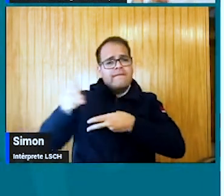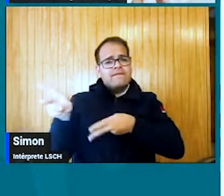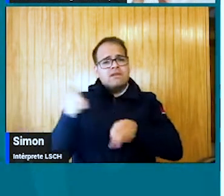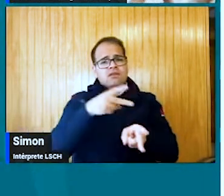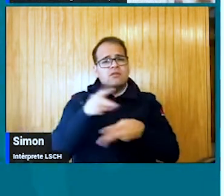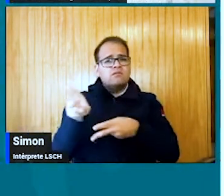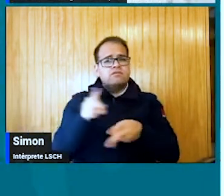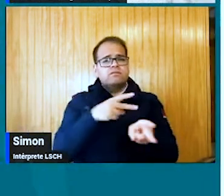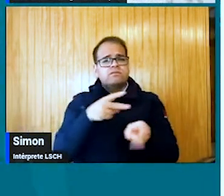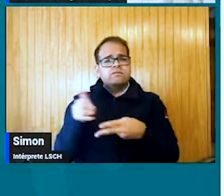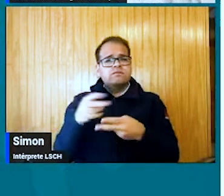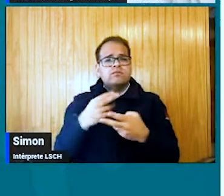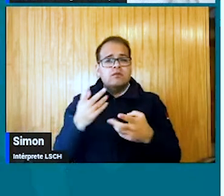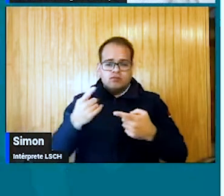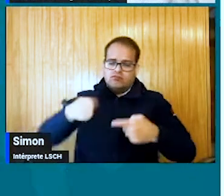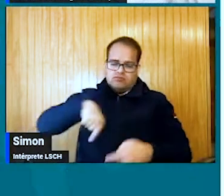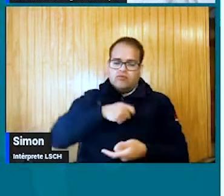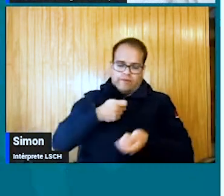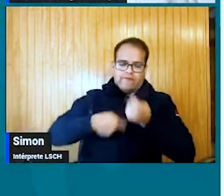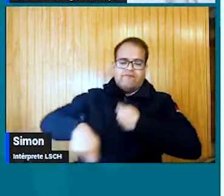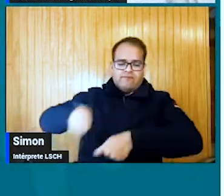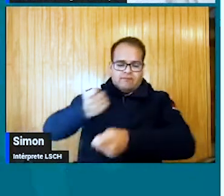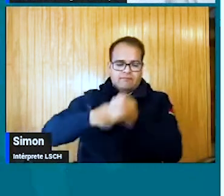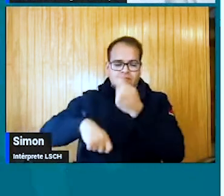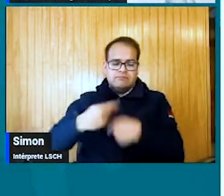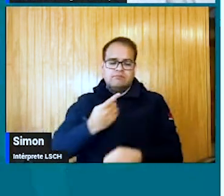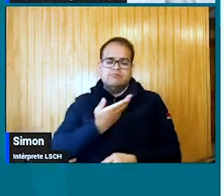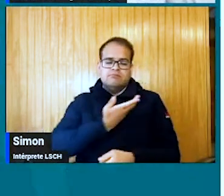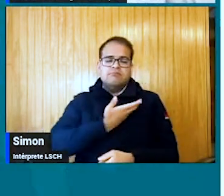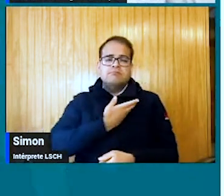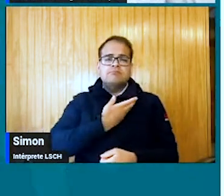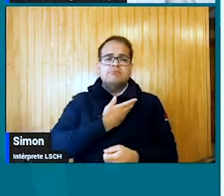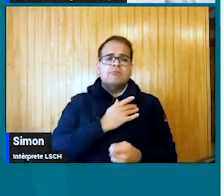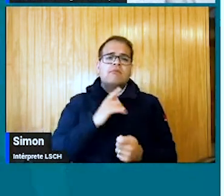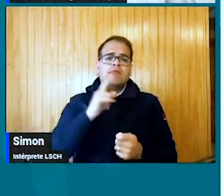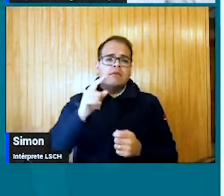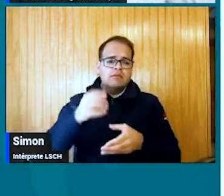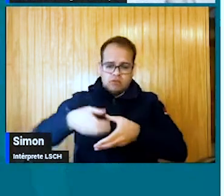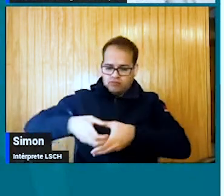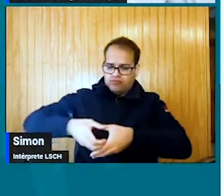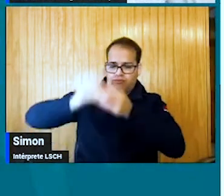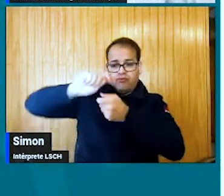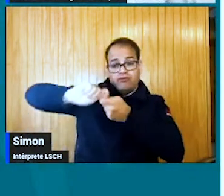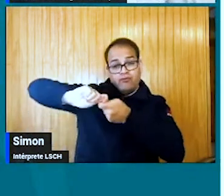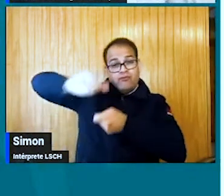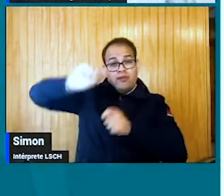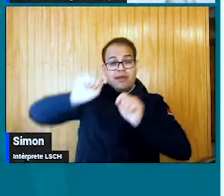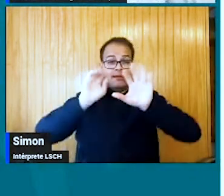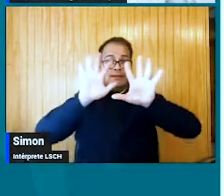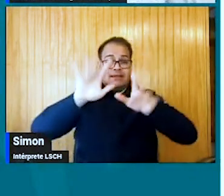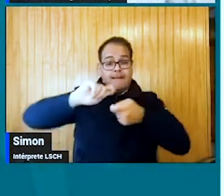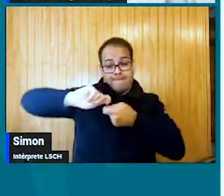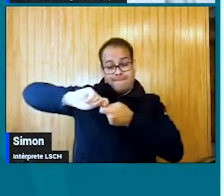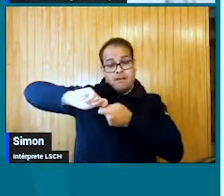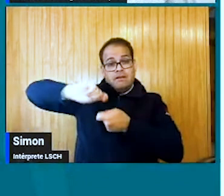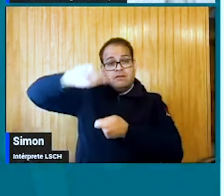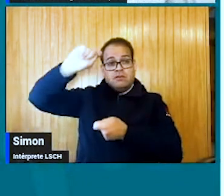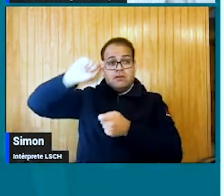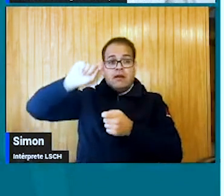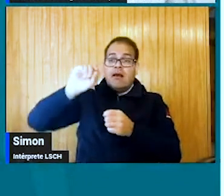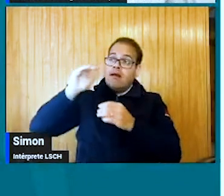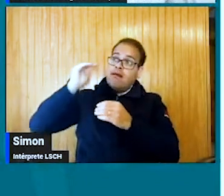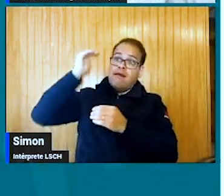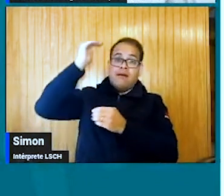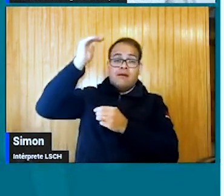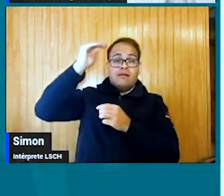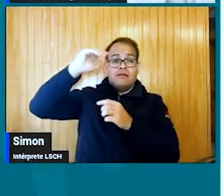esto es lo que nosotros comercializamos, las máquinas de viento. Estas son torres de 10 metros de altura, que arriba tiene una hélice a